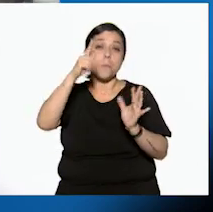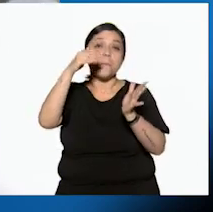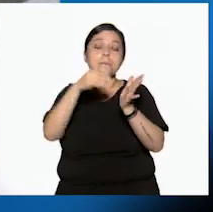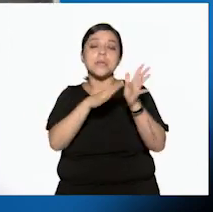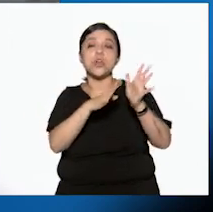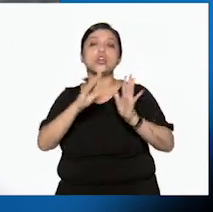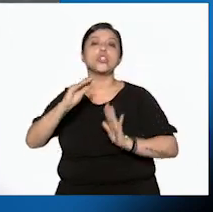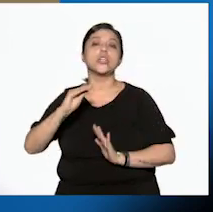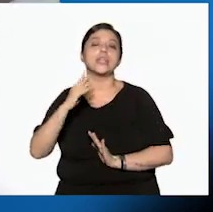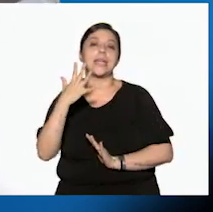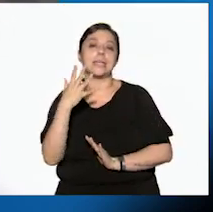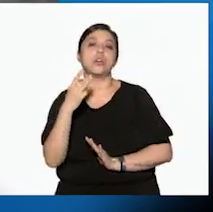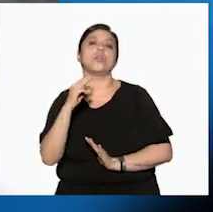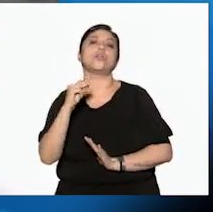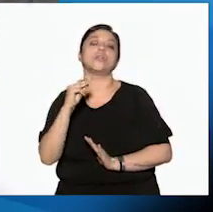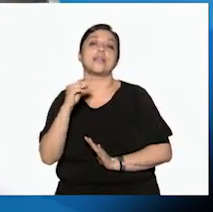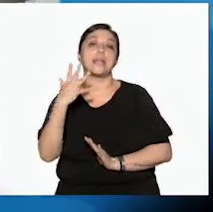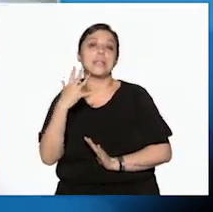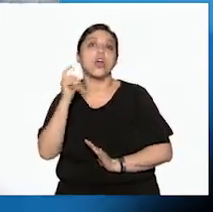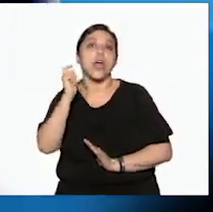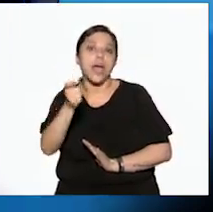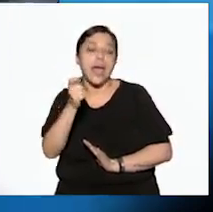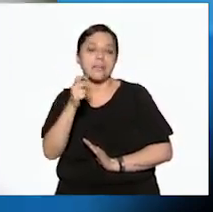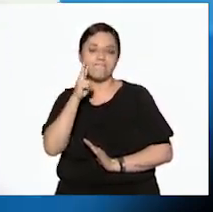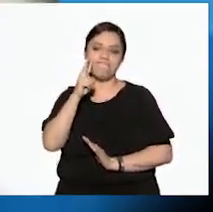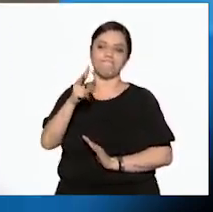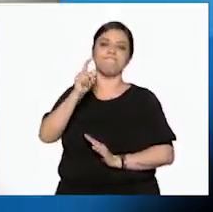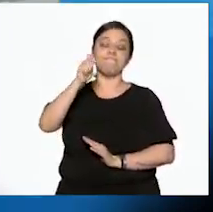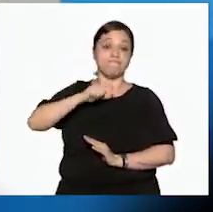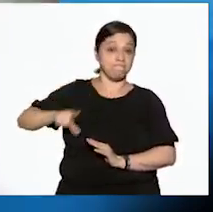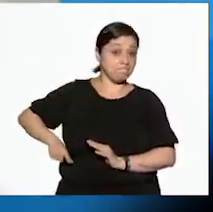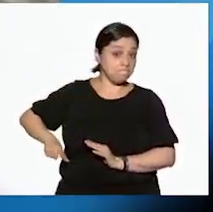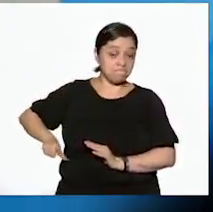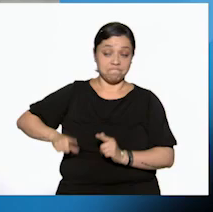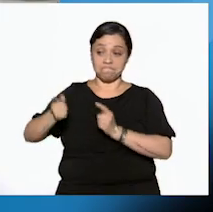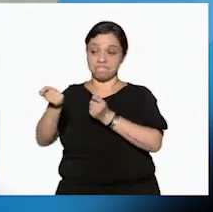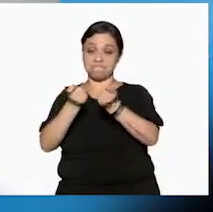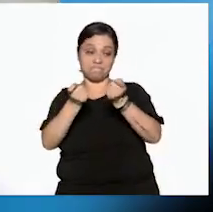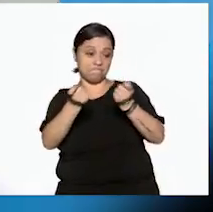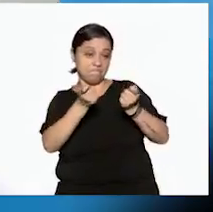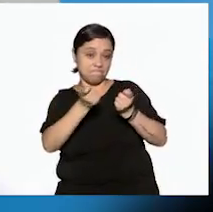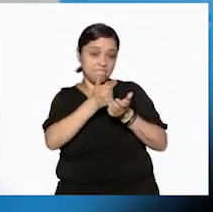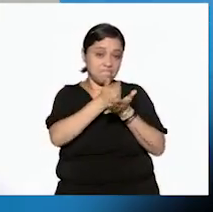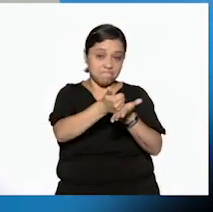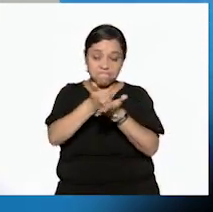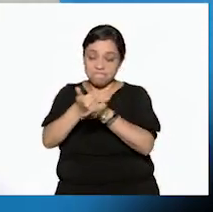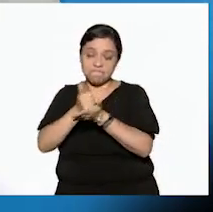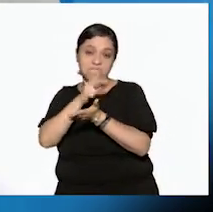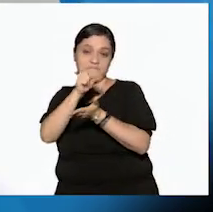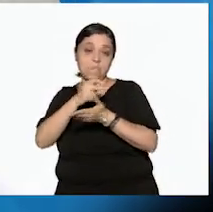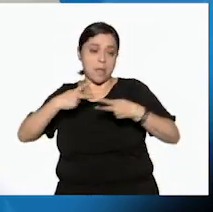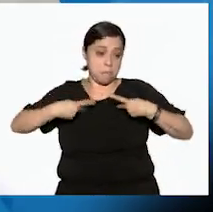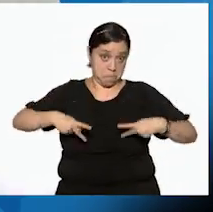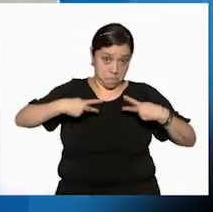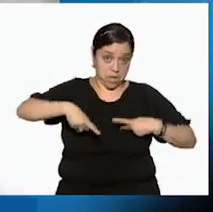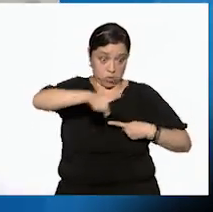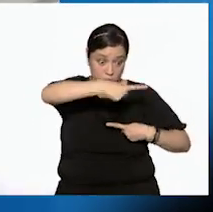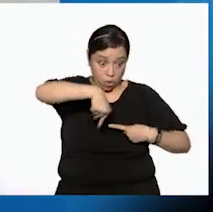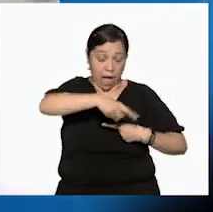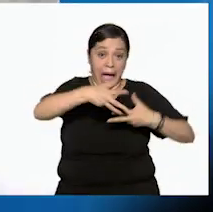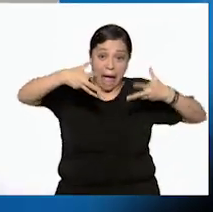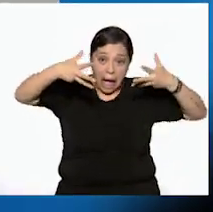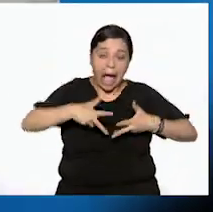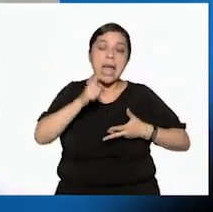1985 puso en evidencia la ineficacia del sistema político e hizo emerger a la sociedad civil como una de las